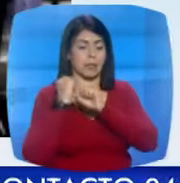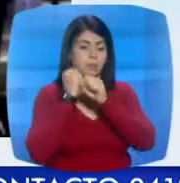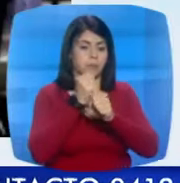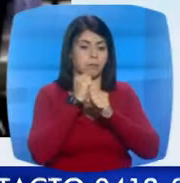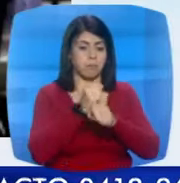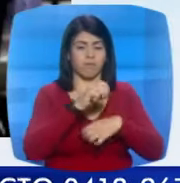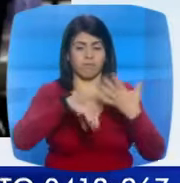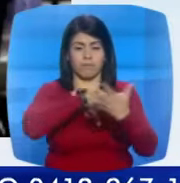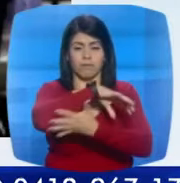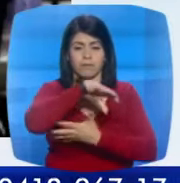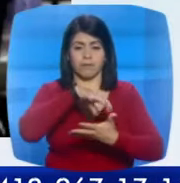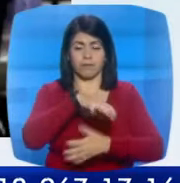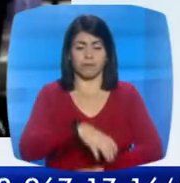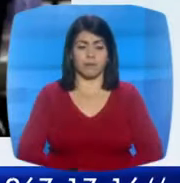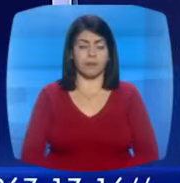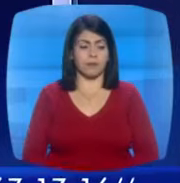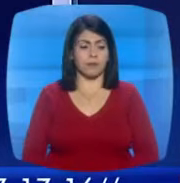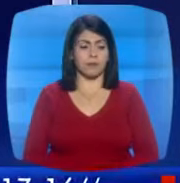el altercado.